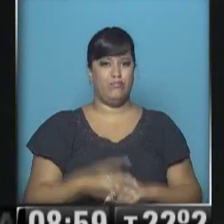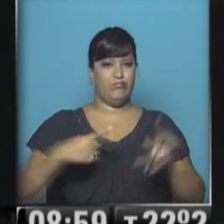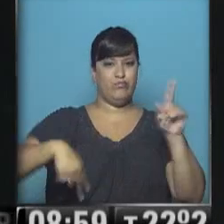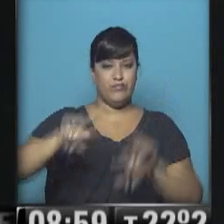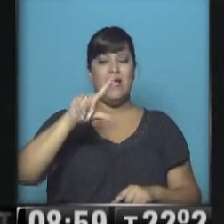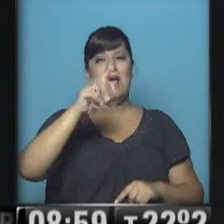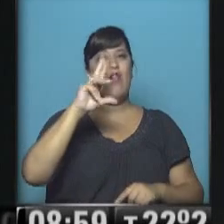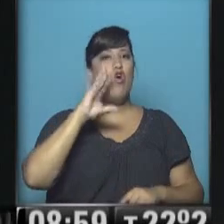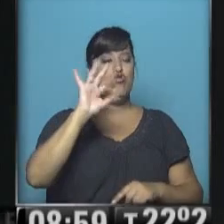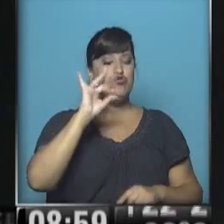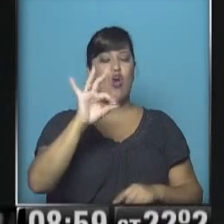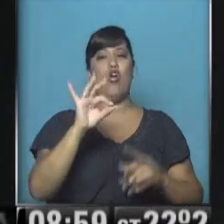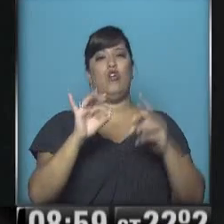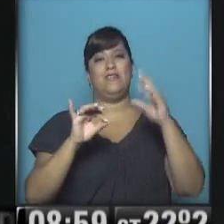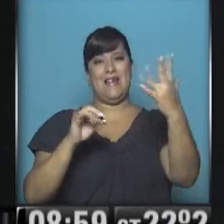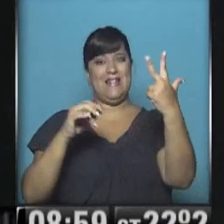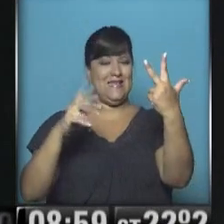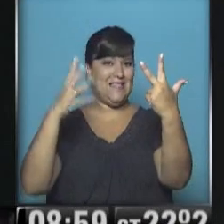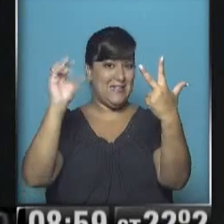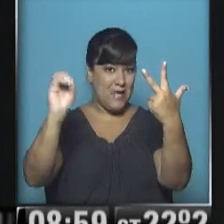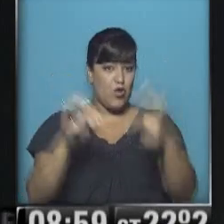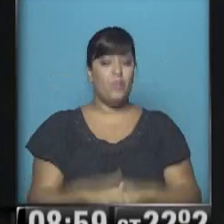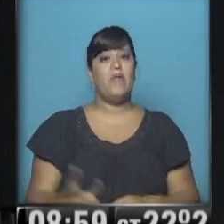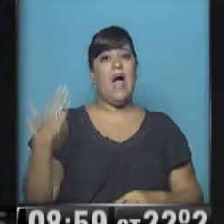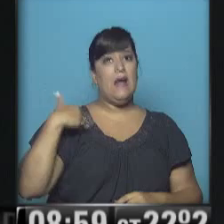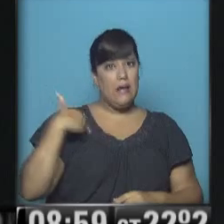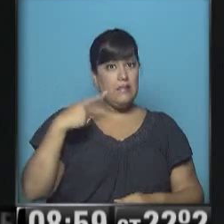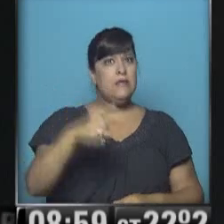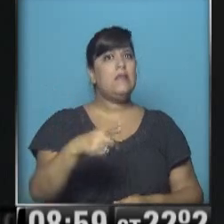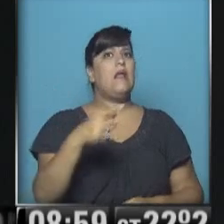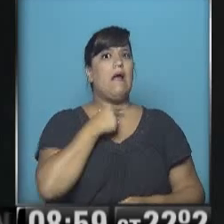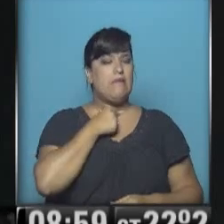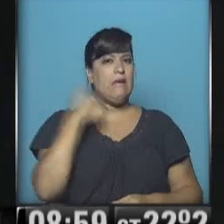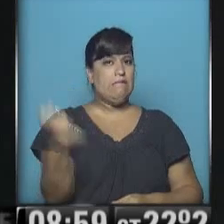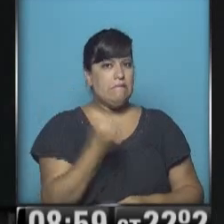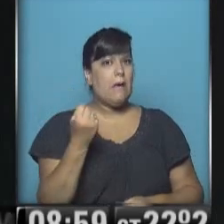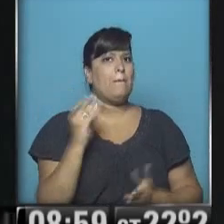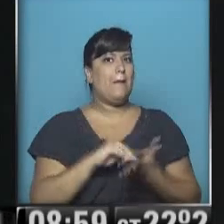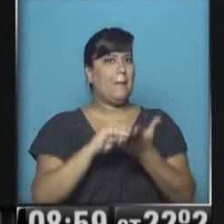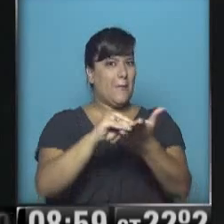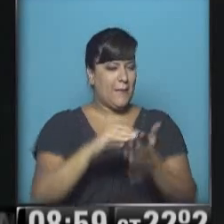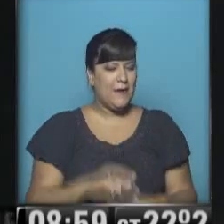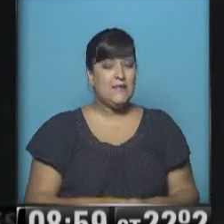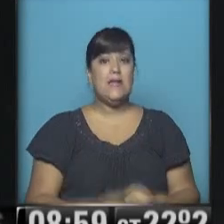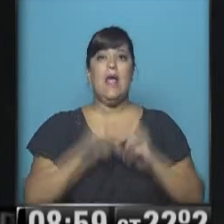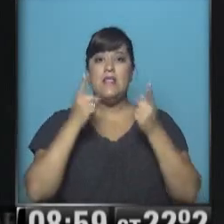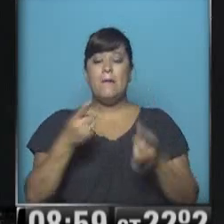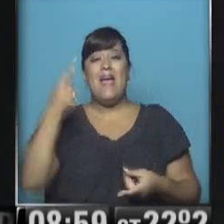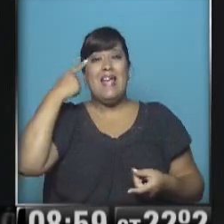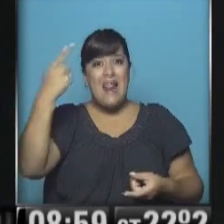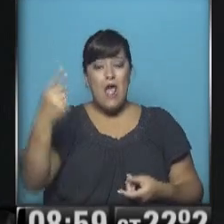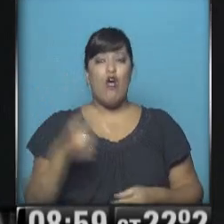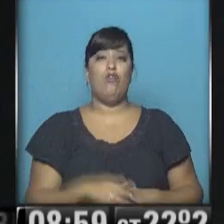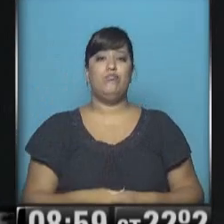el 3-0 definitivo. Argentina, que tiene expectativas de muchísimo más en este torneo, hasta incluso creo que